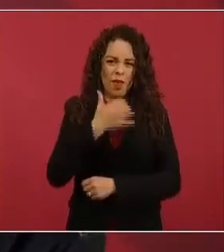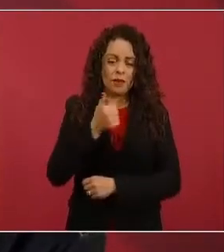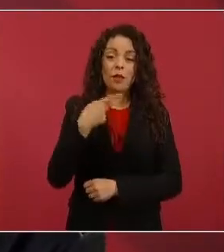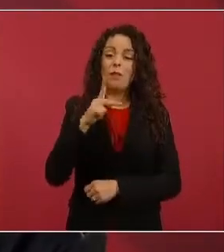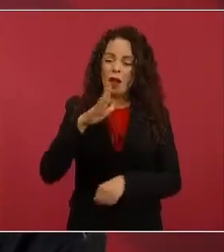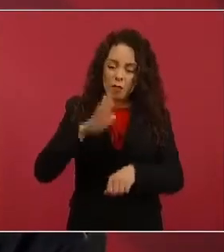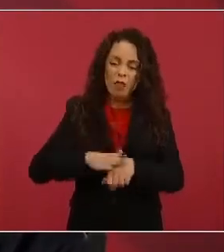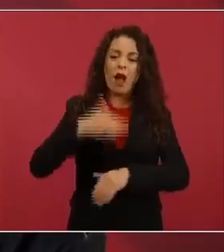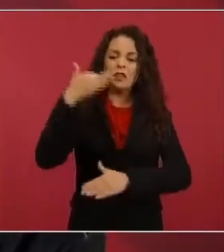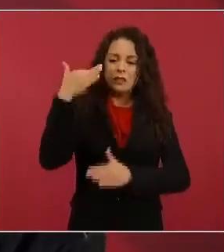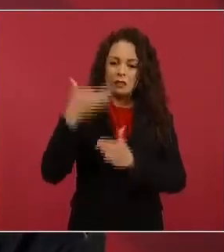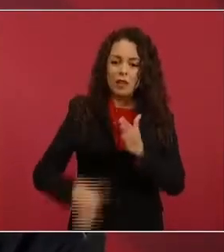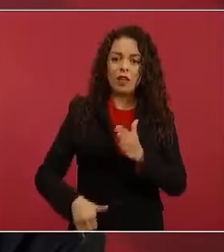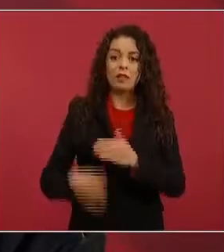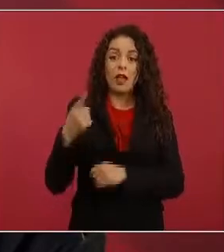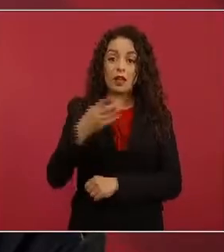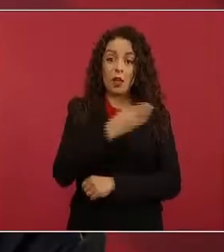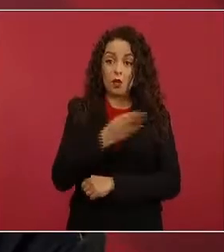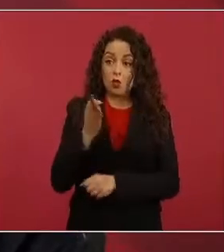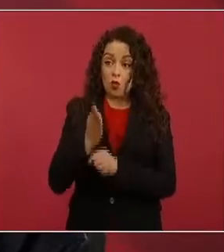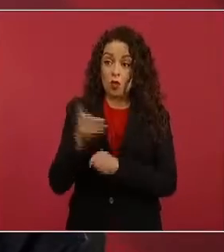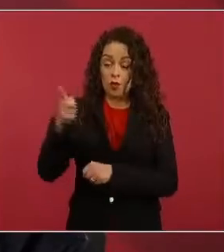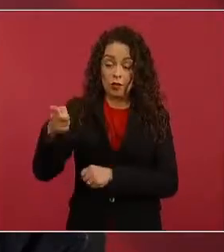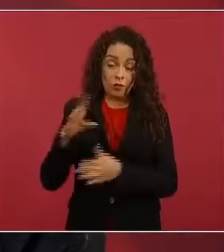que lo planteas,